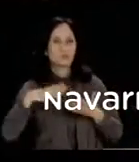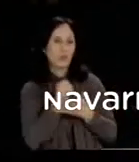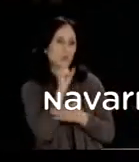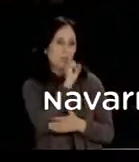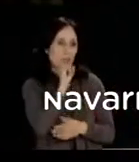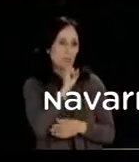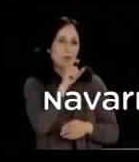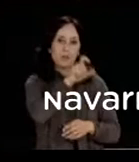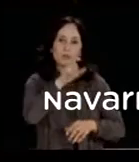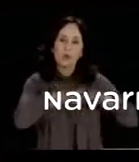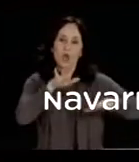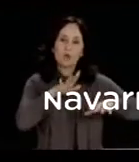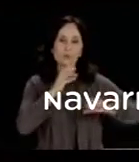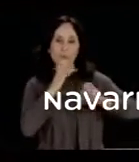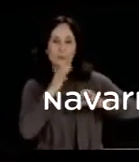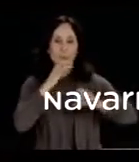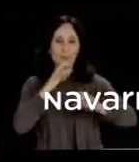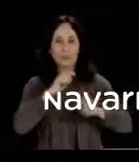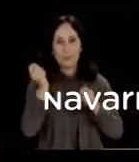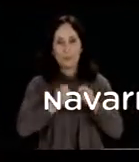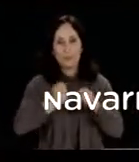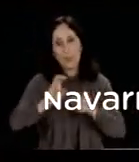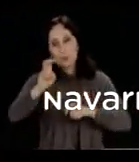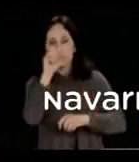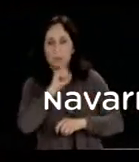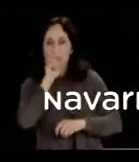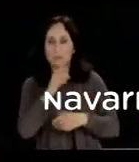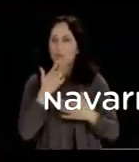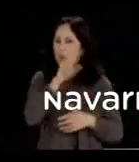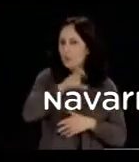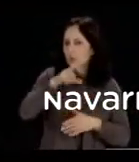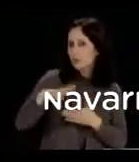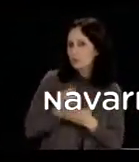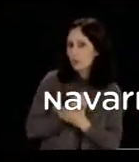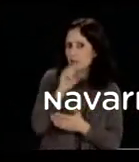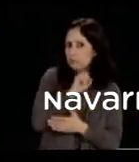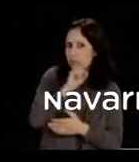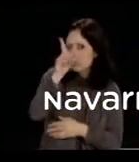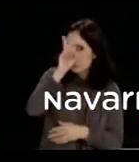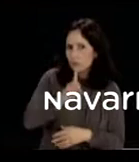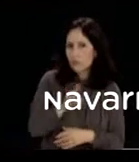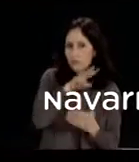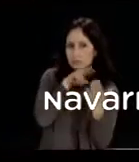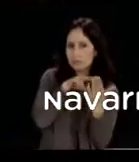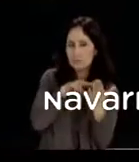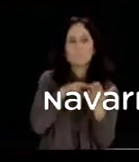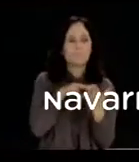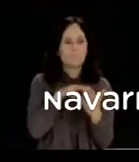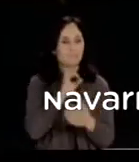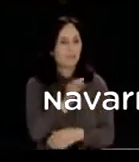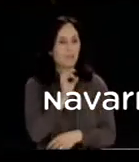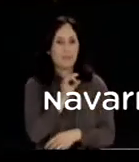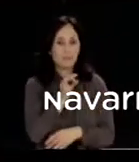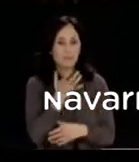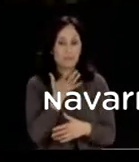unos tocan, otros cantan. Hay que traerse la chuletica, pero todo el mundo se sabe esta canción, ¿no? Nuestro país, efectivamente, todos nos